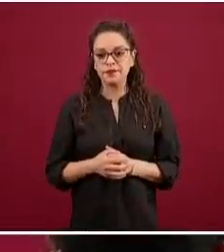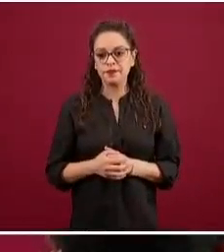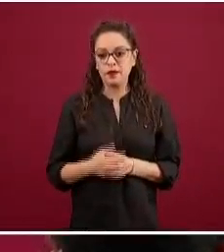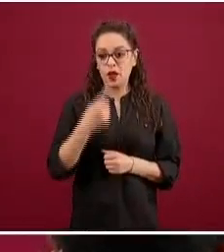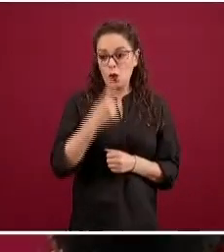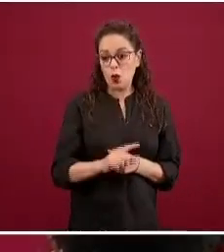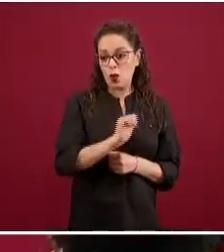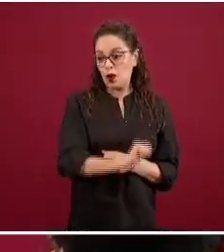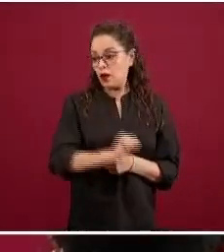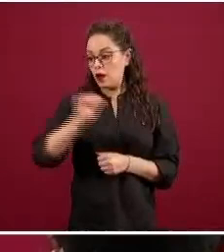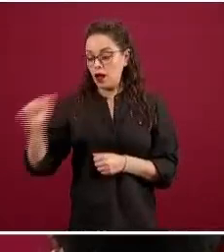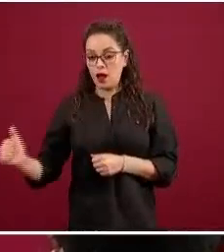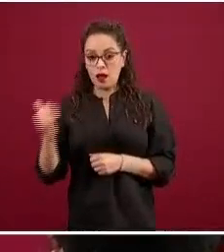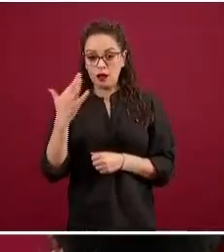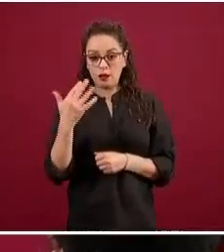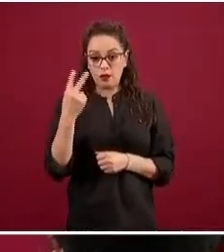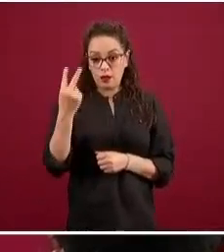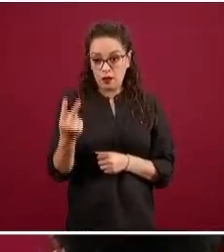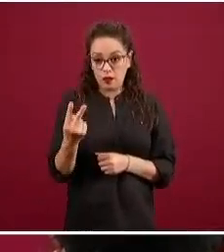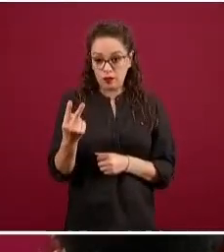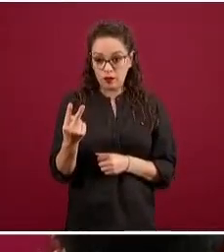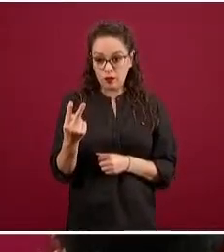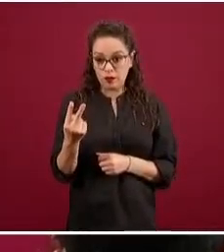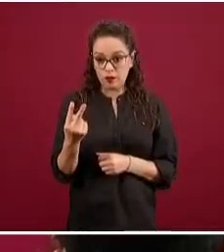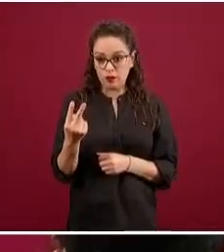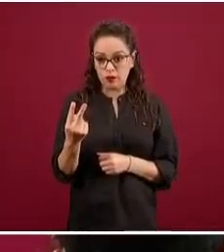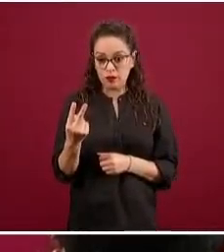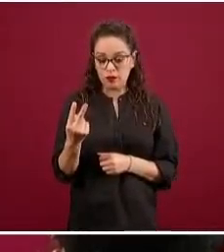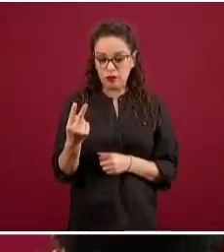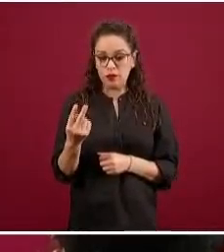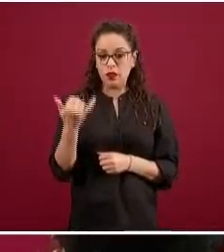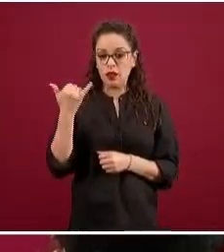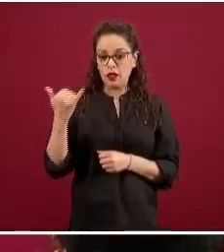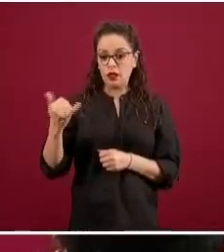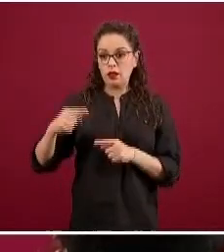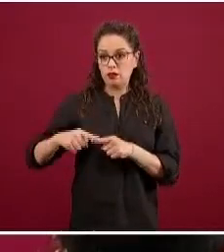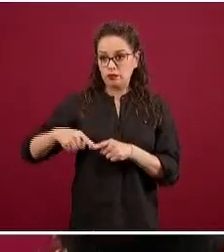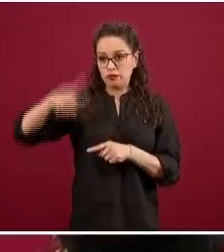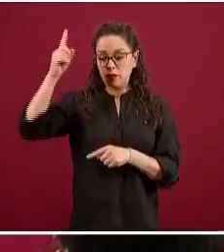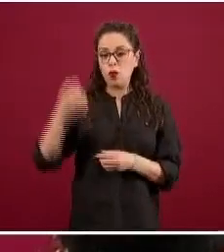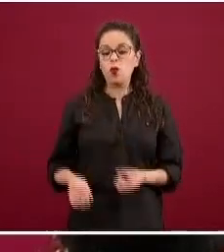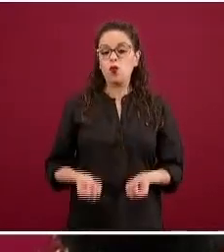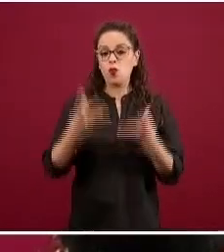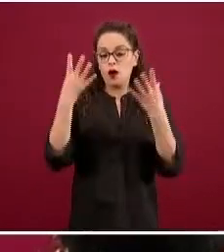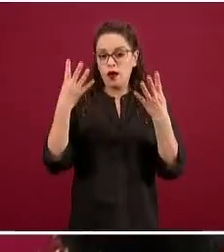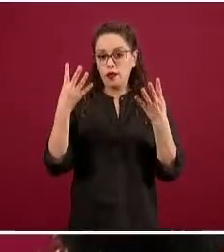1 a la 52, y la cantidad de casos registrados,